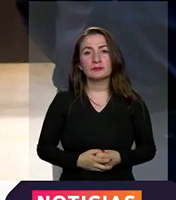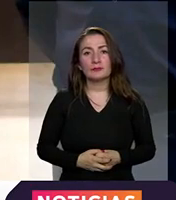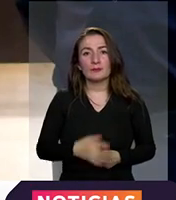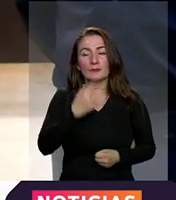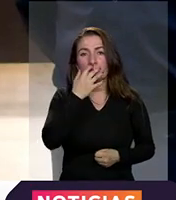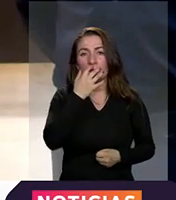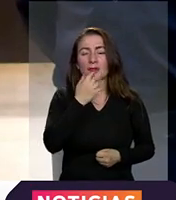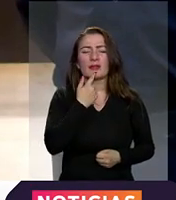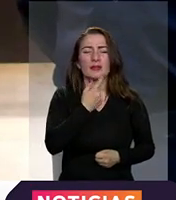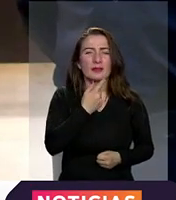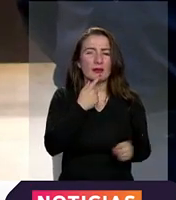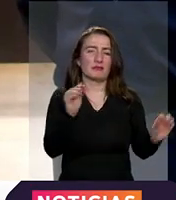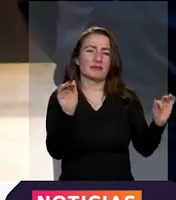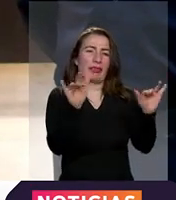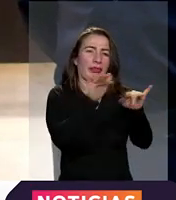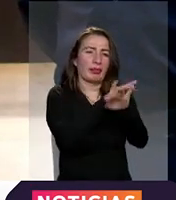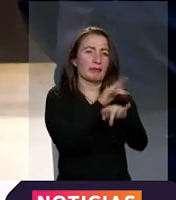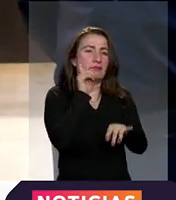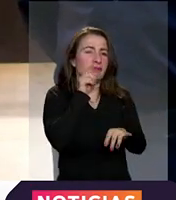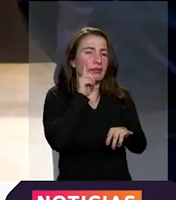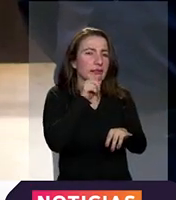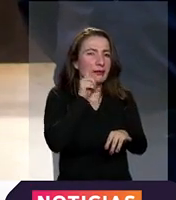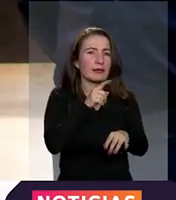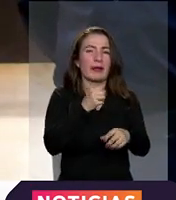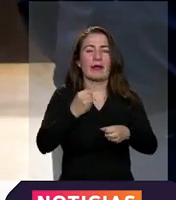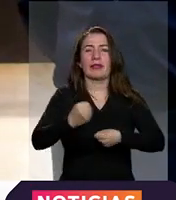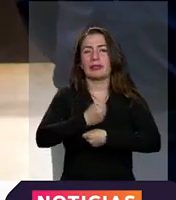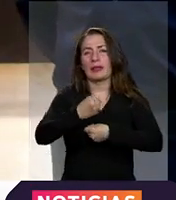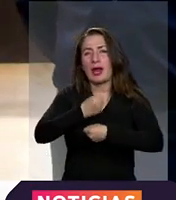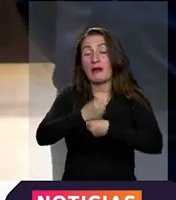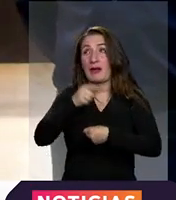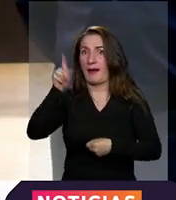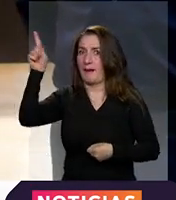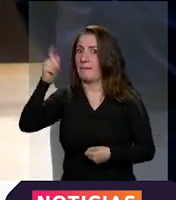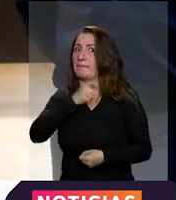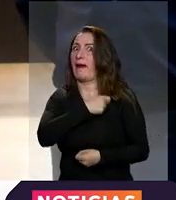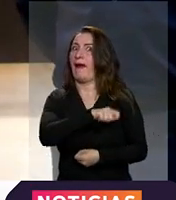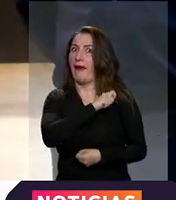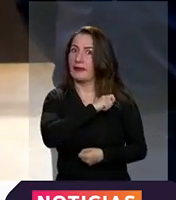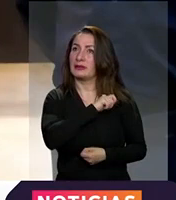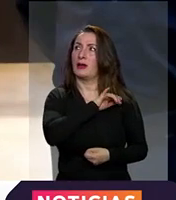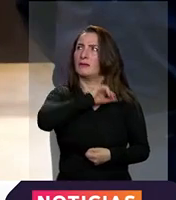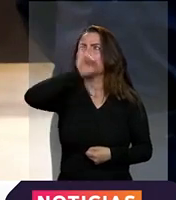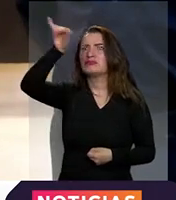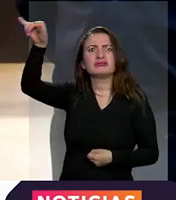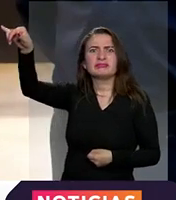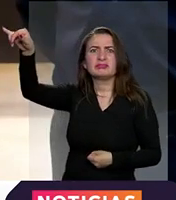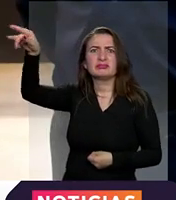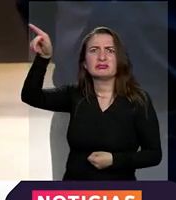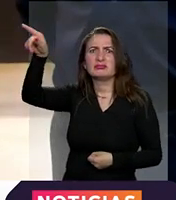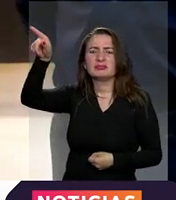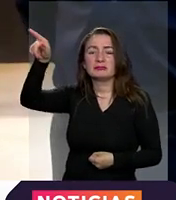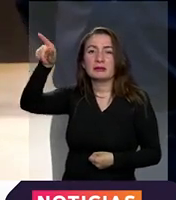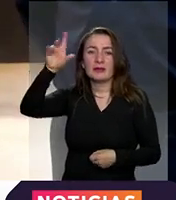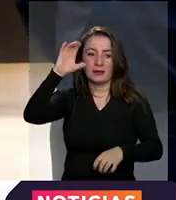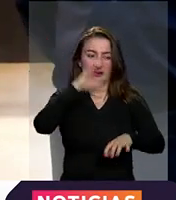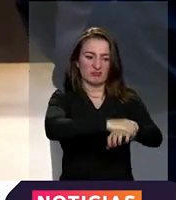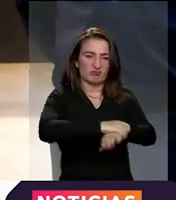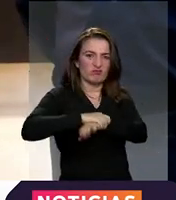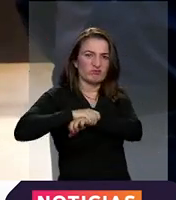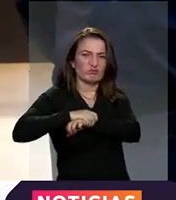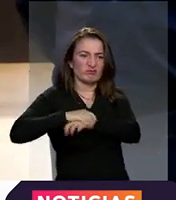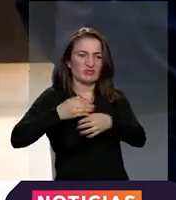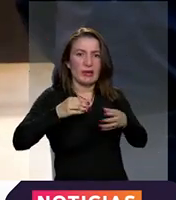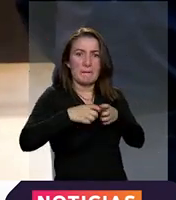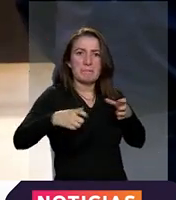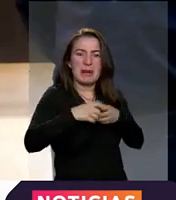Les decían mentiras, que iban a trabajar en España. Llegaban allá, les retenían sus pasaportes,